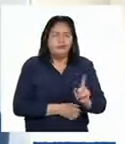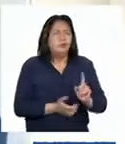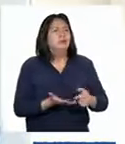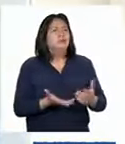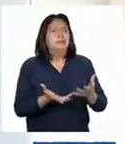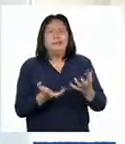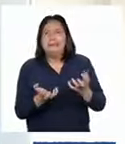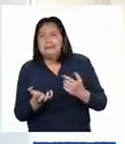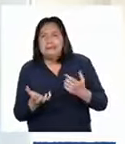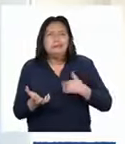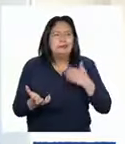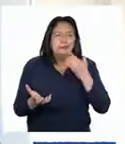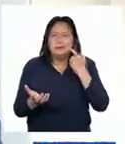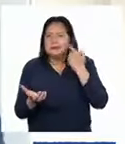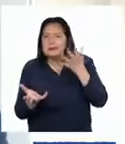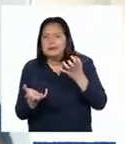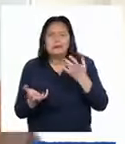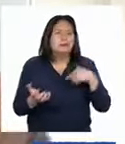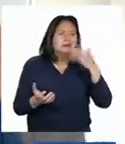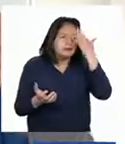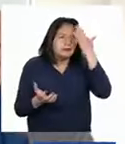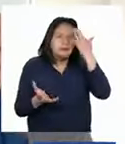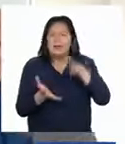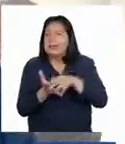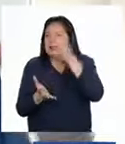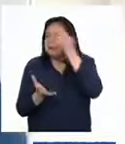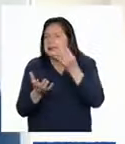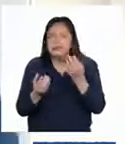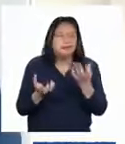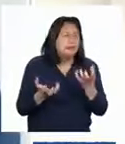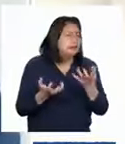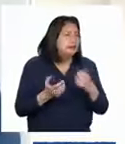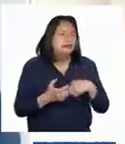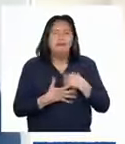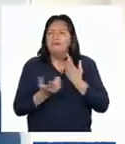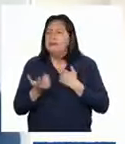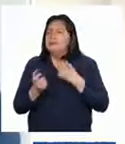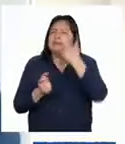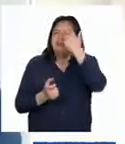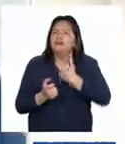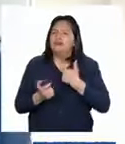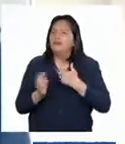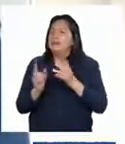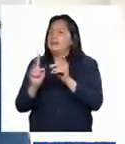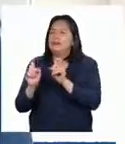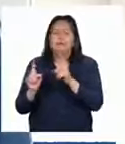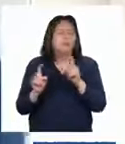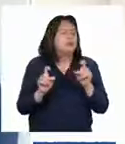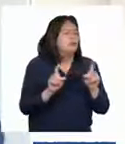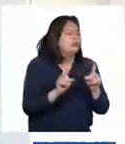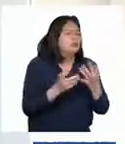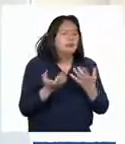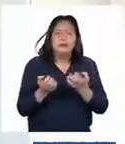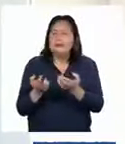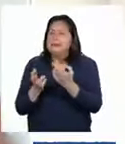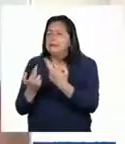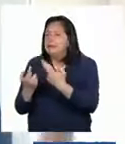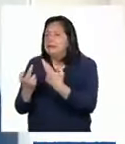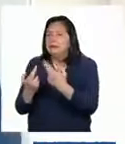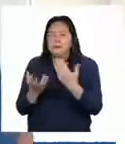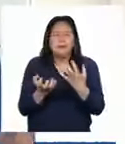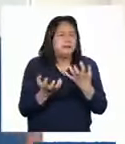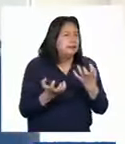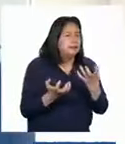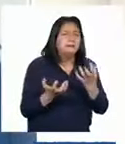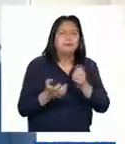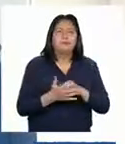que querer conocer mucho. El científico quiere hacerse muchas preguntas. Quiere buscar respuestas, por supuesto, pero